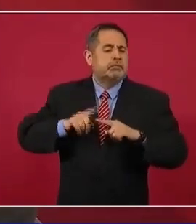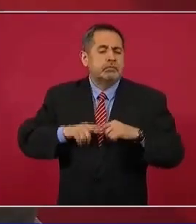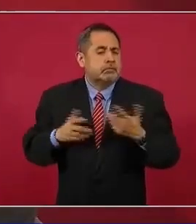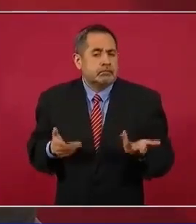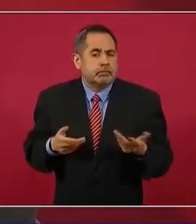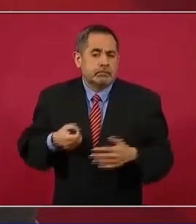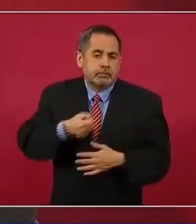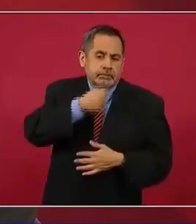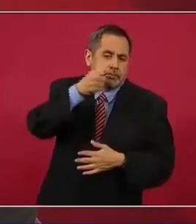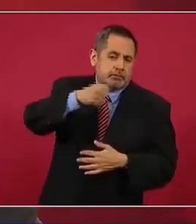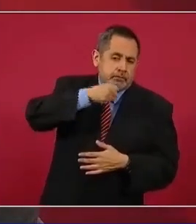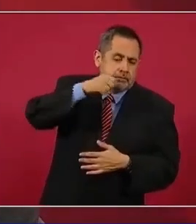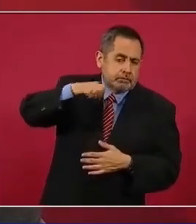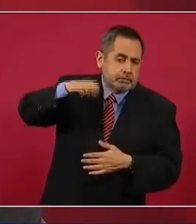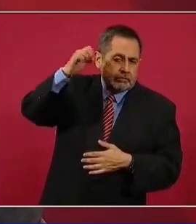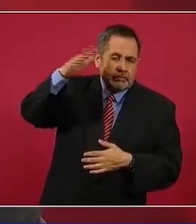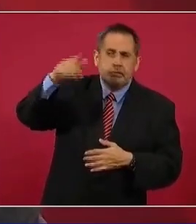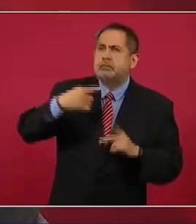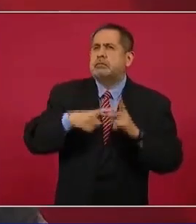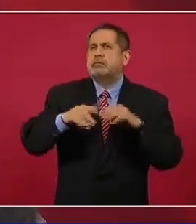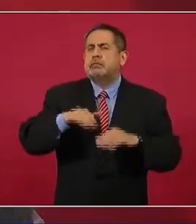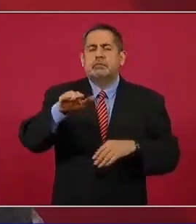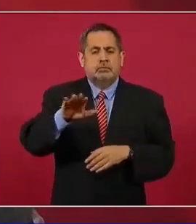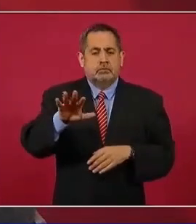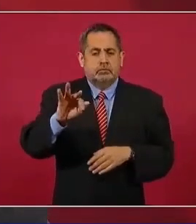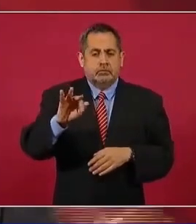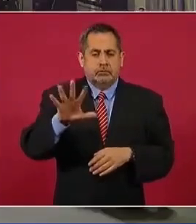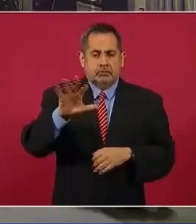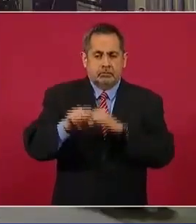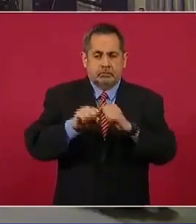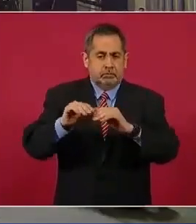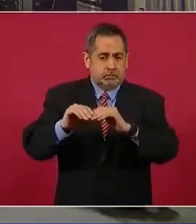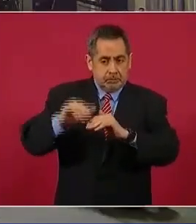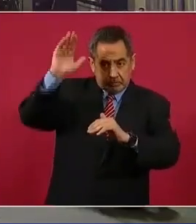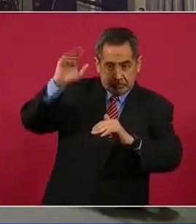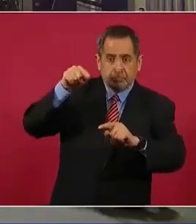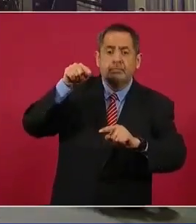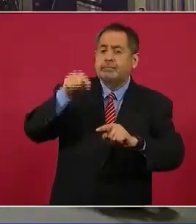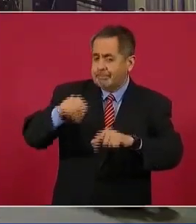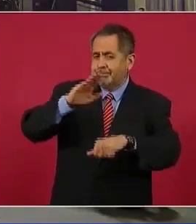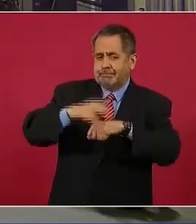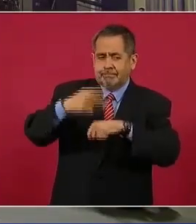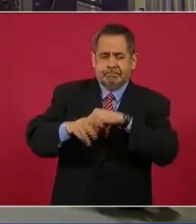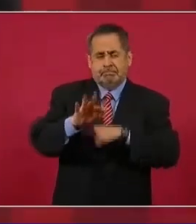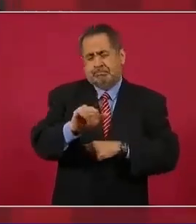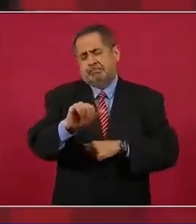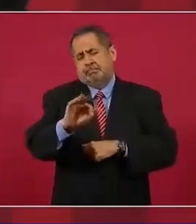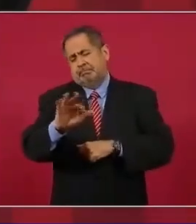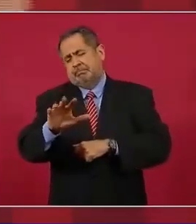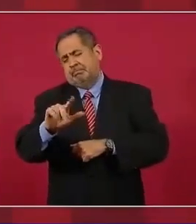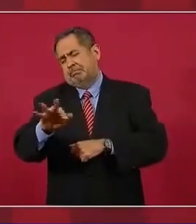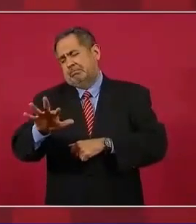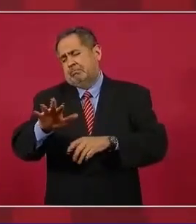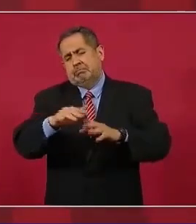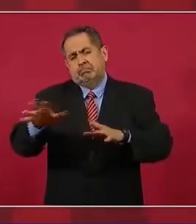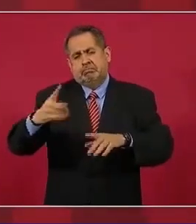personas adultas, particularmente a partir de los 45 años en adelante, 46, 47, 48, hasta